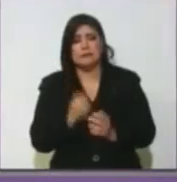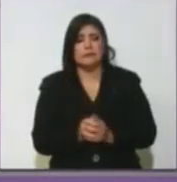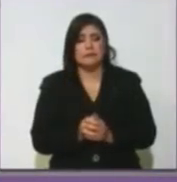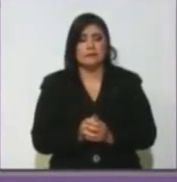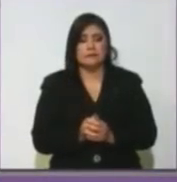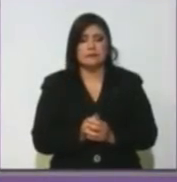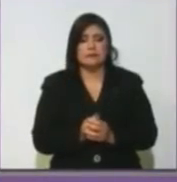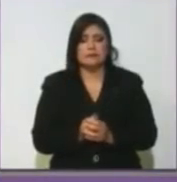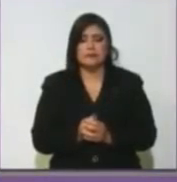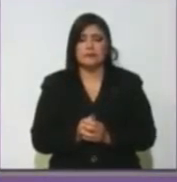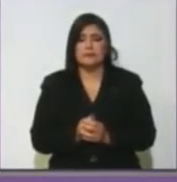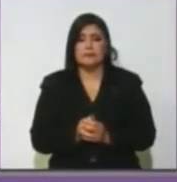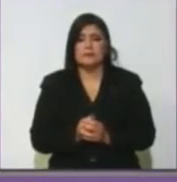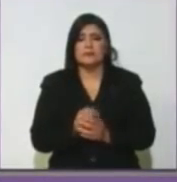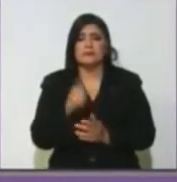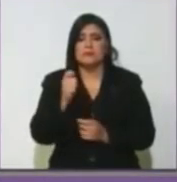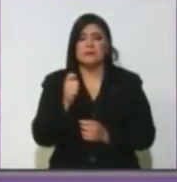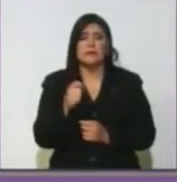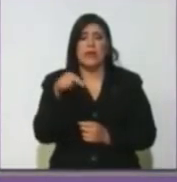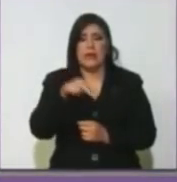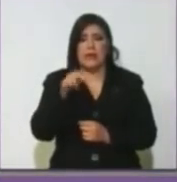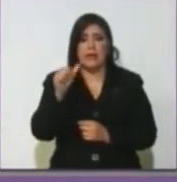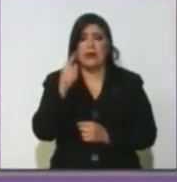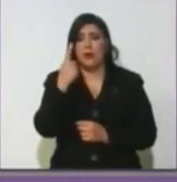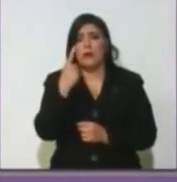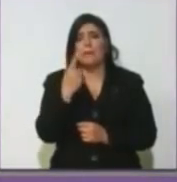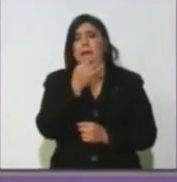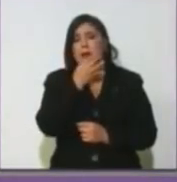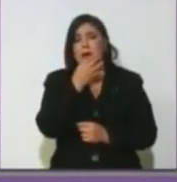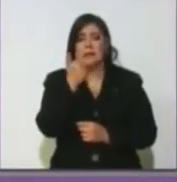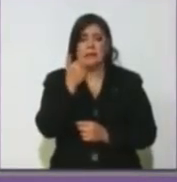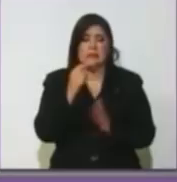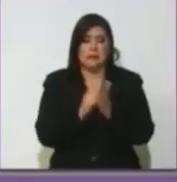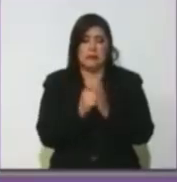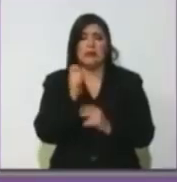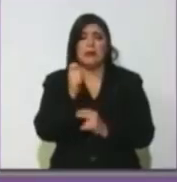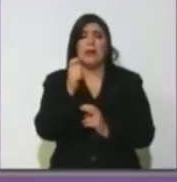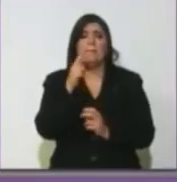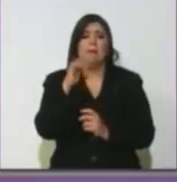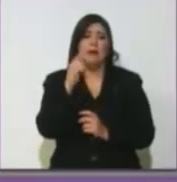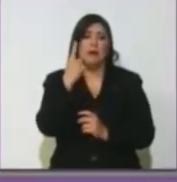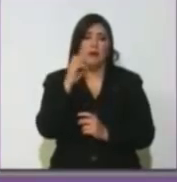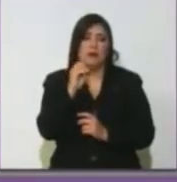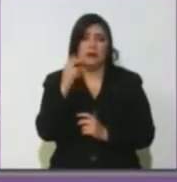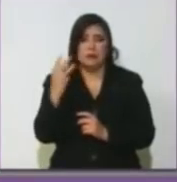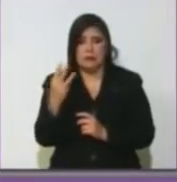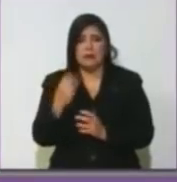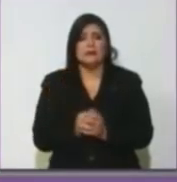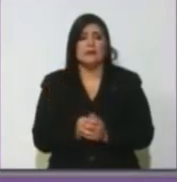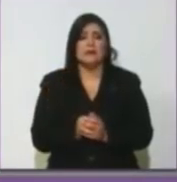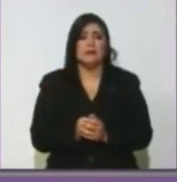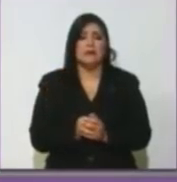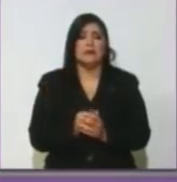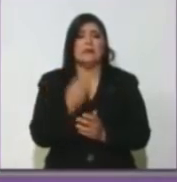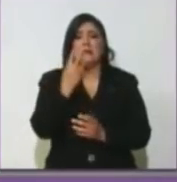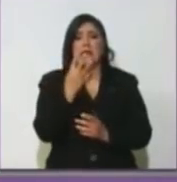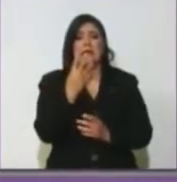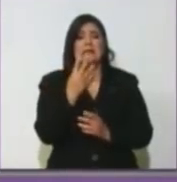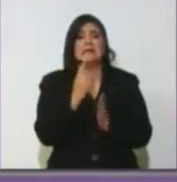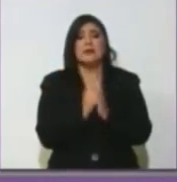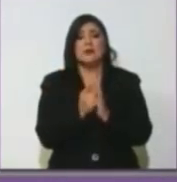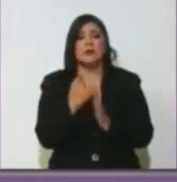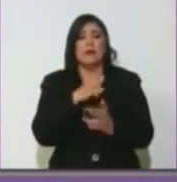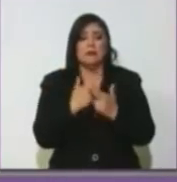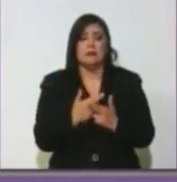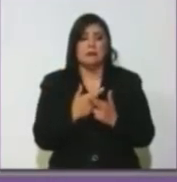y tenemos con nueva alianza 2 minutos 6 segundos tenemos con el pie 103 tenemos 3 segundos